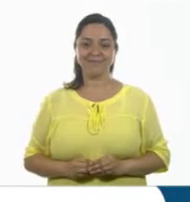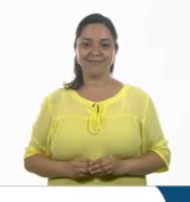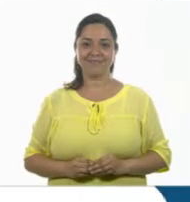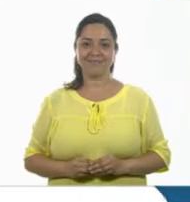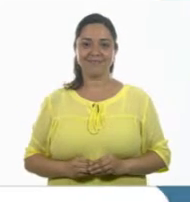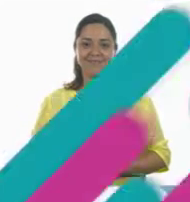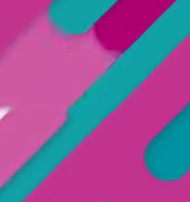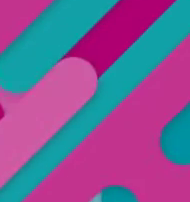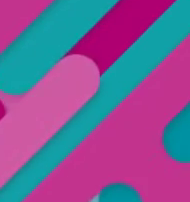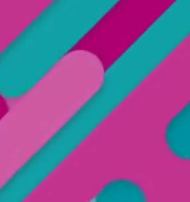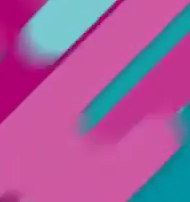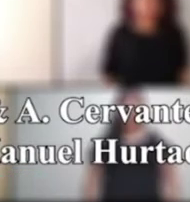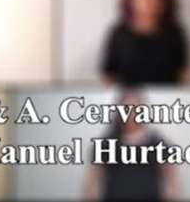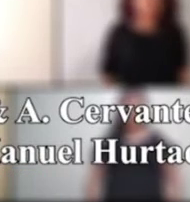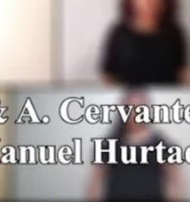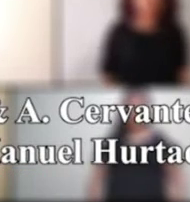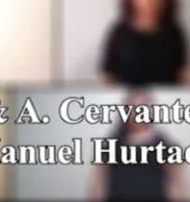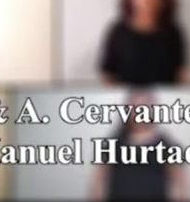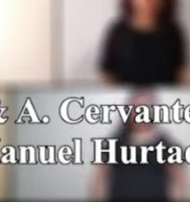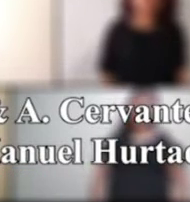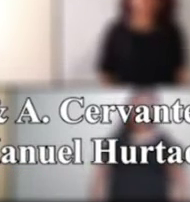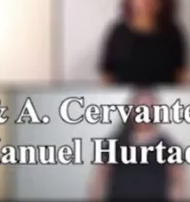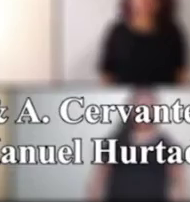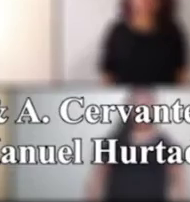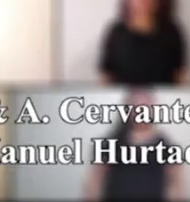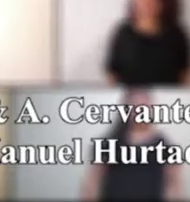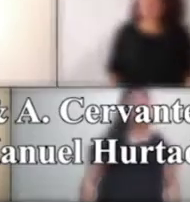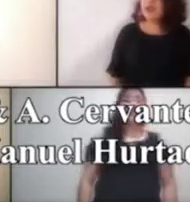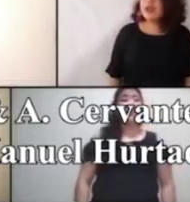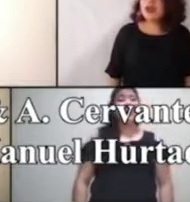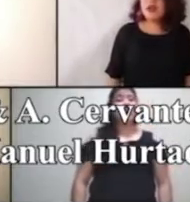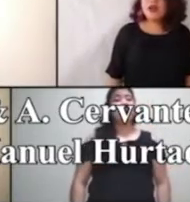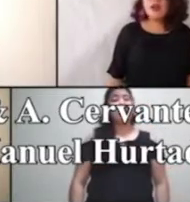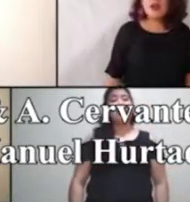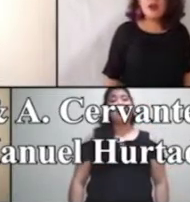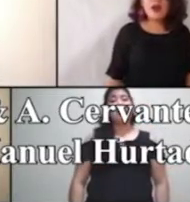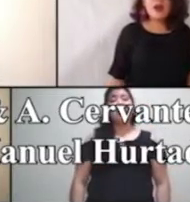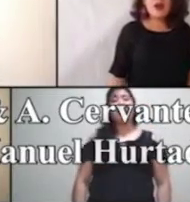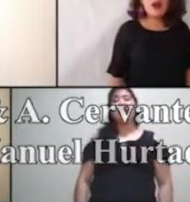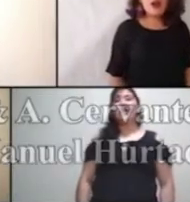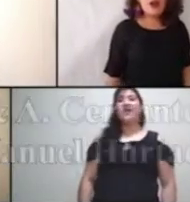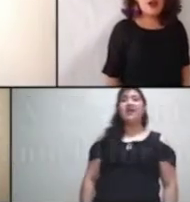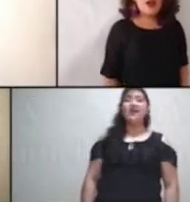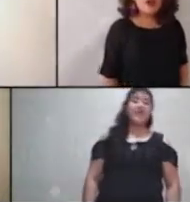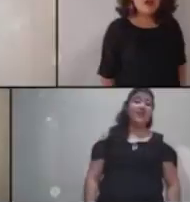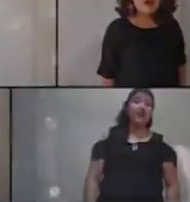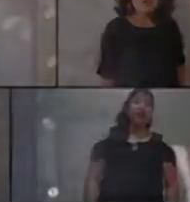aprendeencasa.sep.gov.mx.